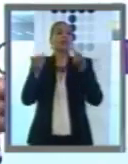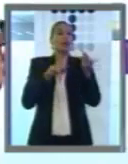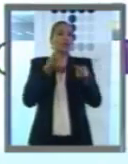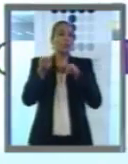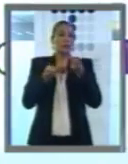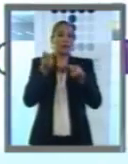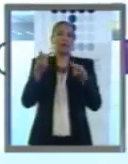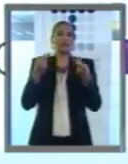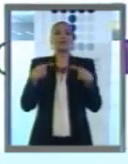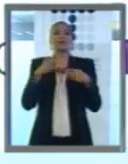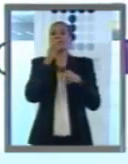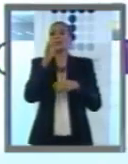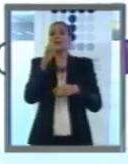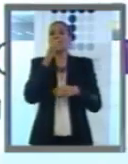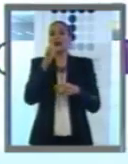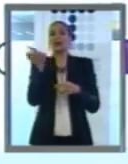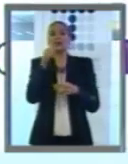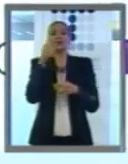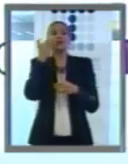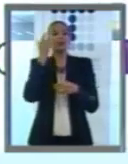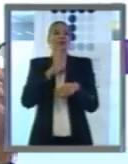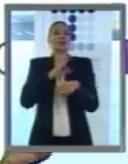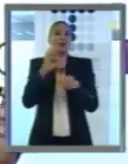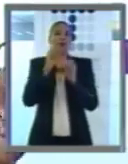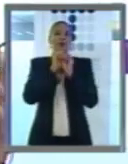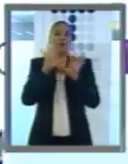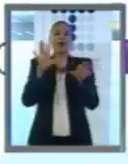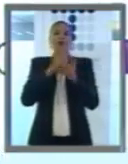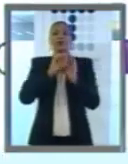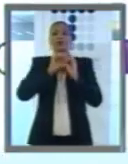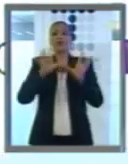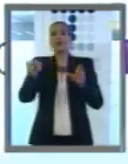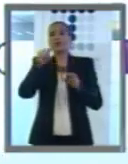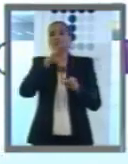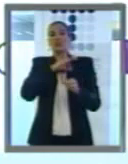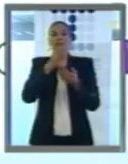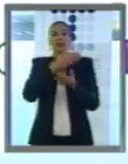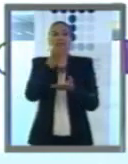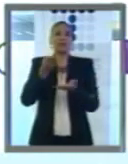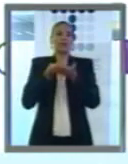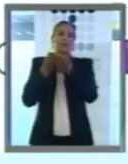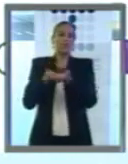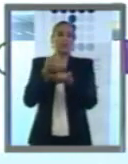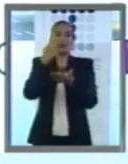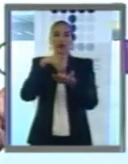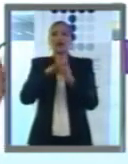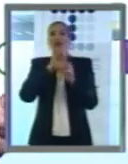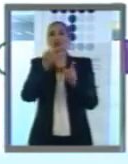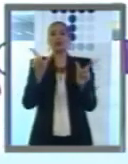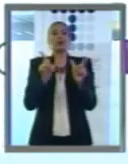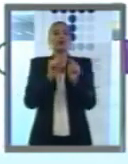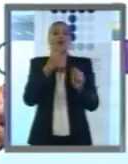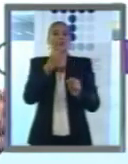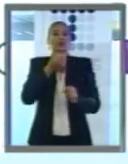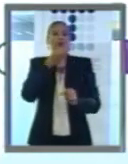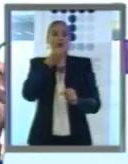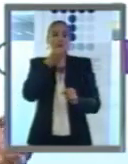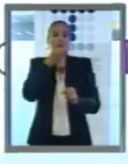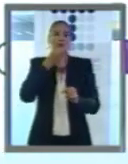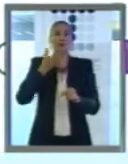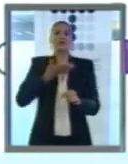alguna pregunta, comentario que quisieran, me las van a hacer llegar y las distribuimos para que ellos las incorporen en su cierre en los últimos dos minutos